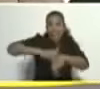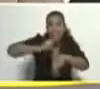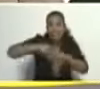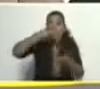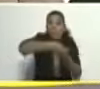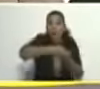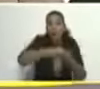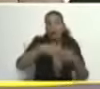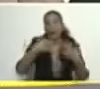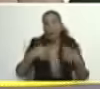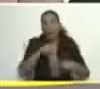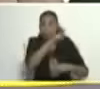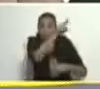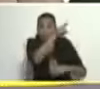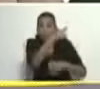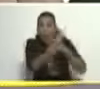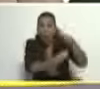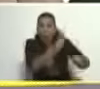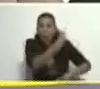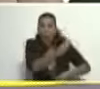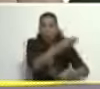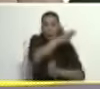Lo que han hecho